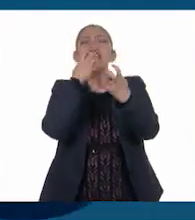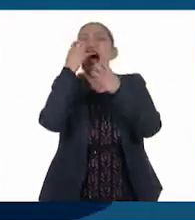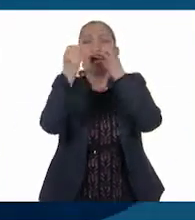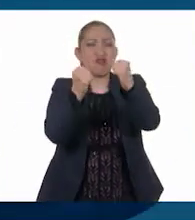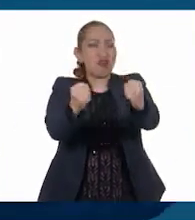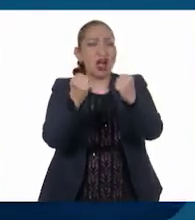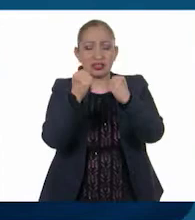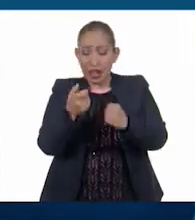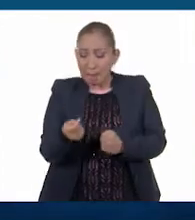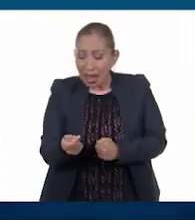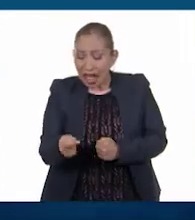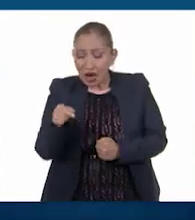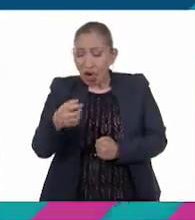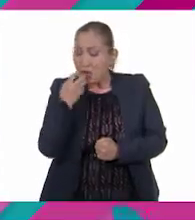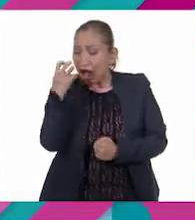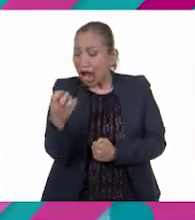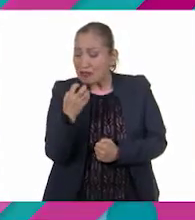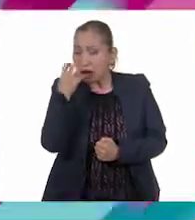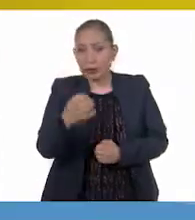fuerte a mi perrito Lucky.